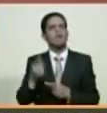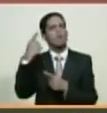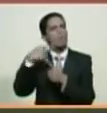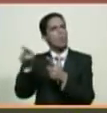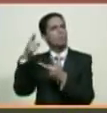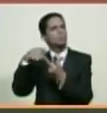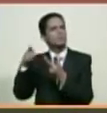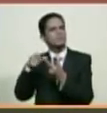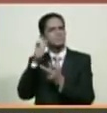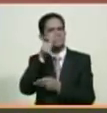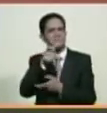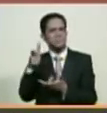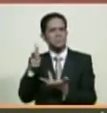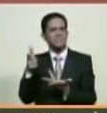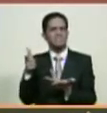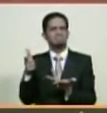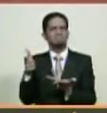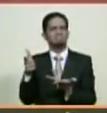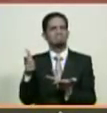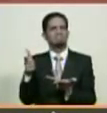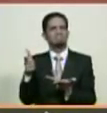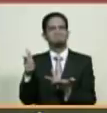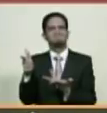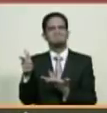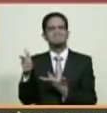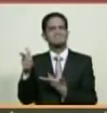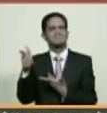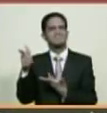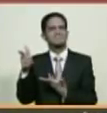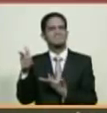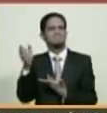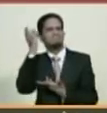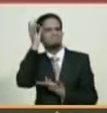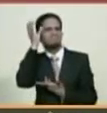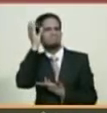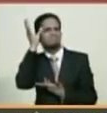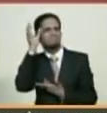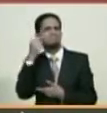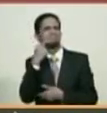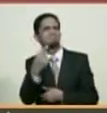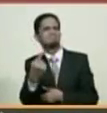que son seguidores de la Escuela Filosófica de la diputada Delsa Solórzano, diciendo que